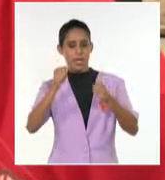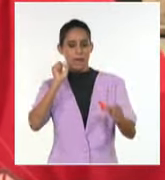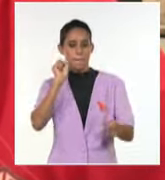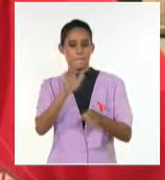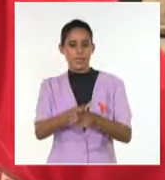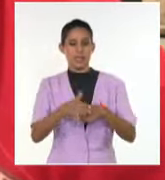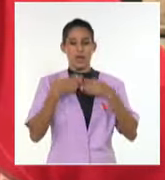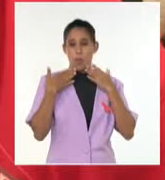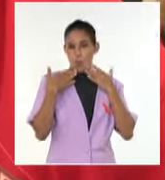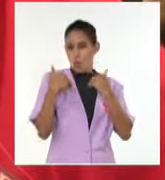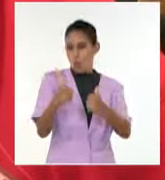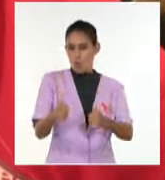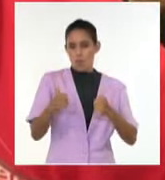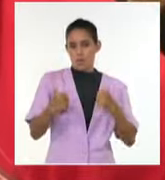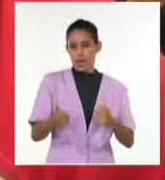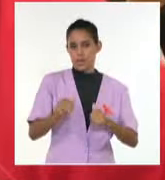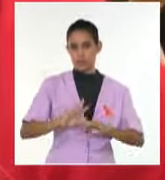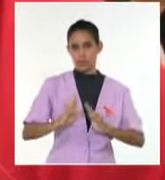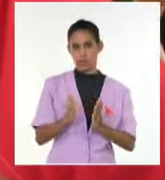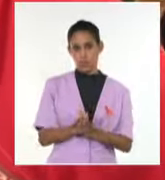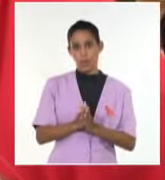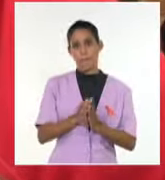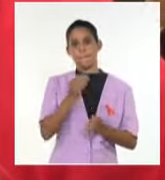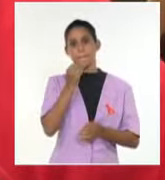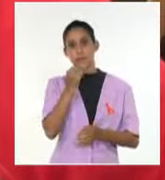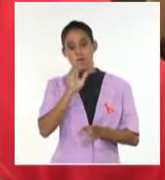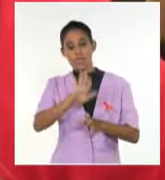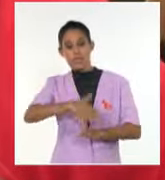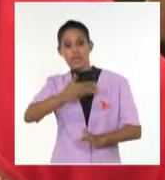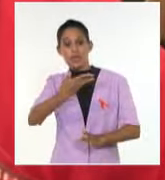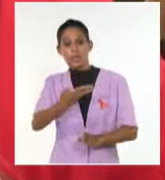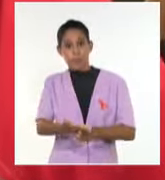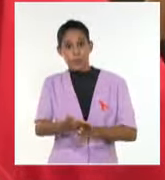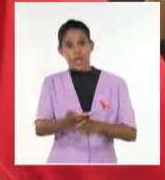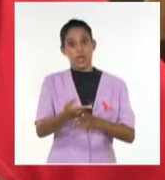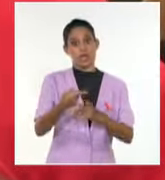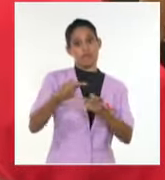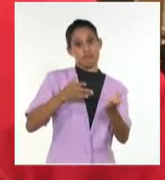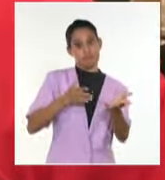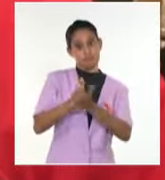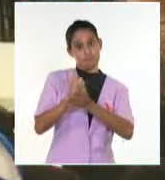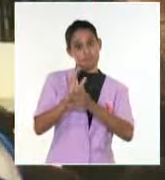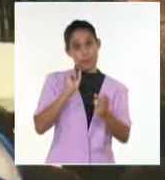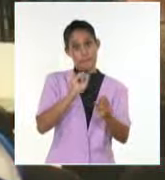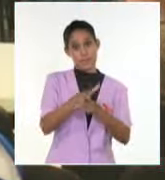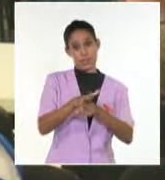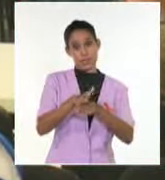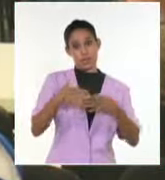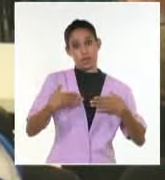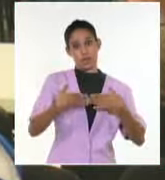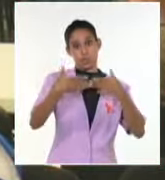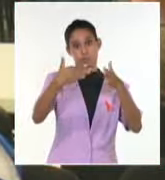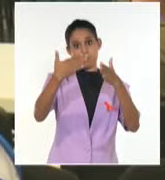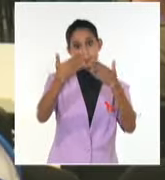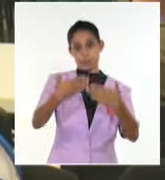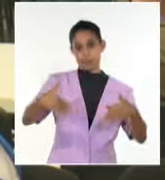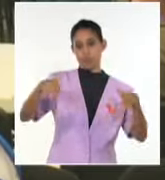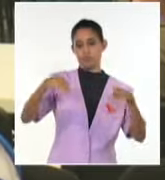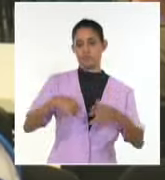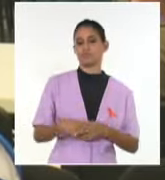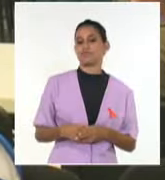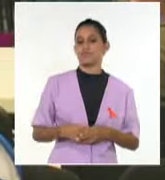que quizás la prueba de fuego será a partir de la ceremonia de inauguración. La atención ha sido muy